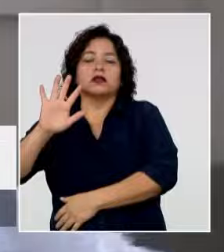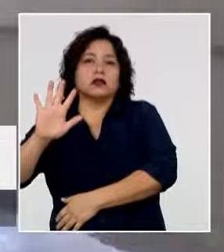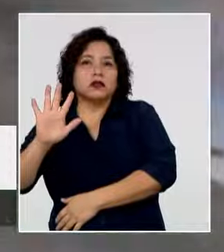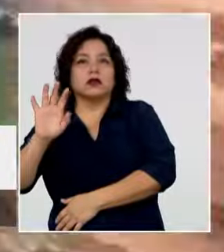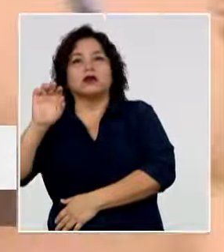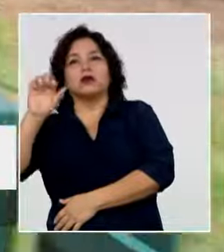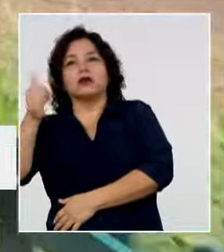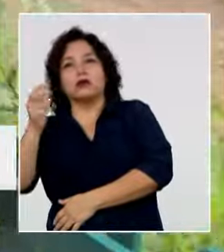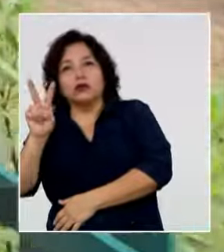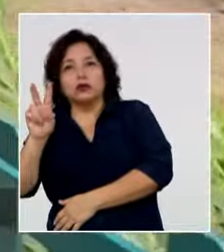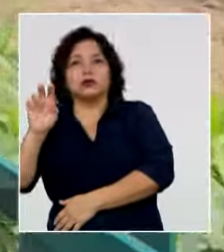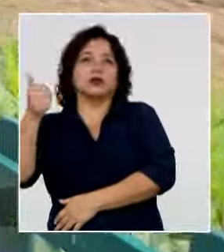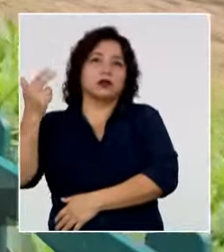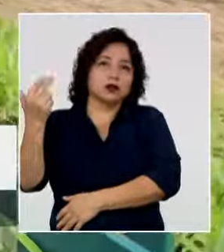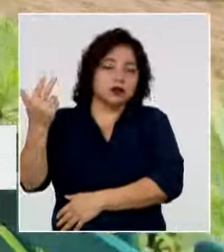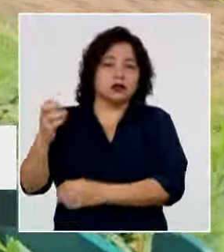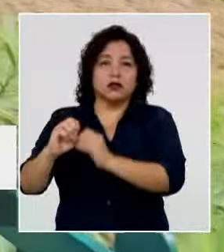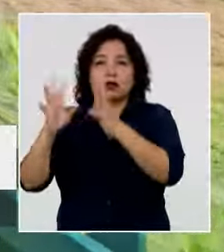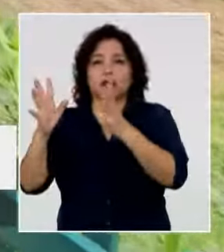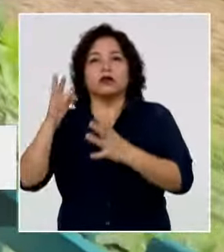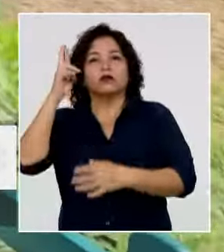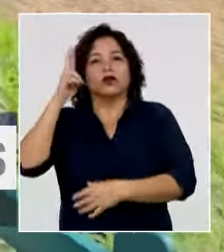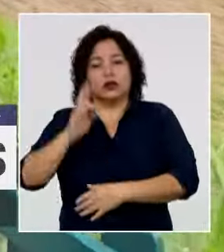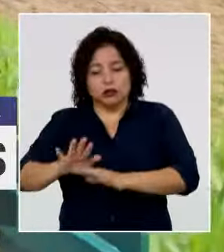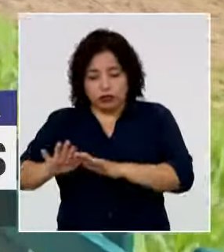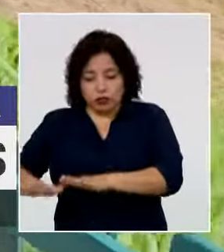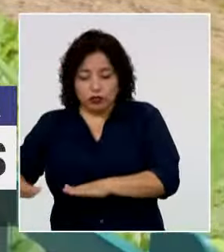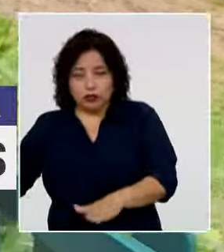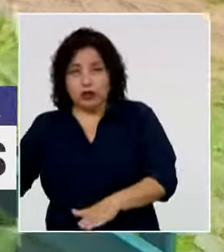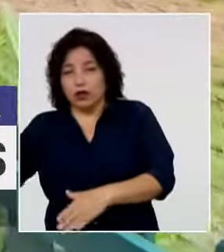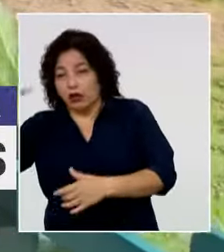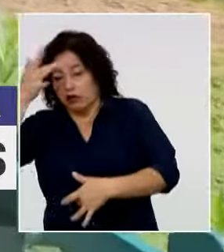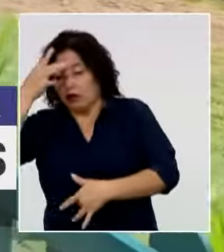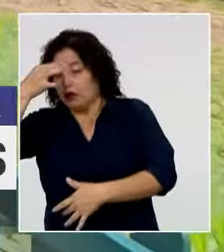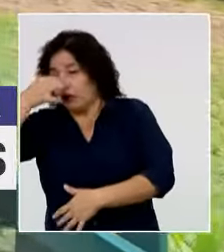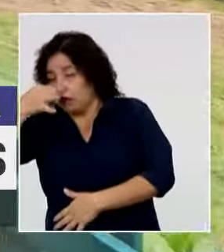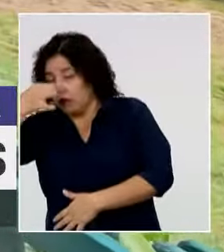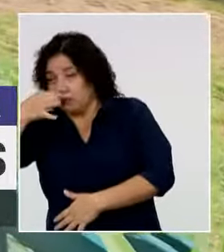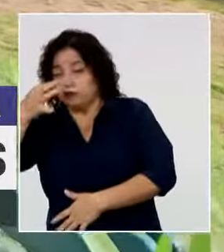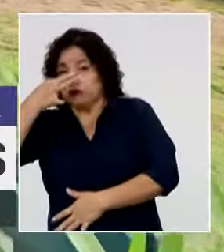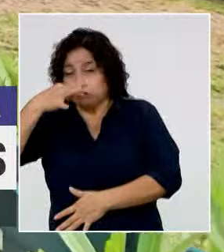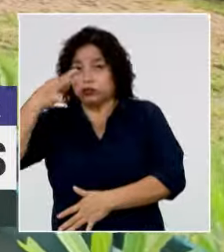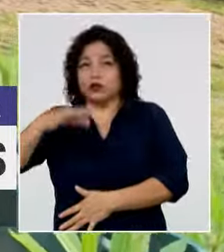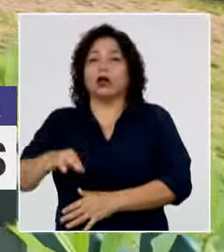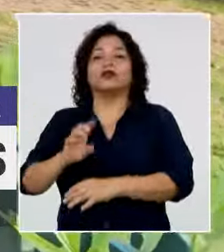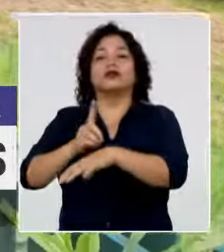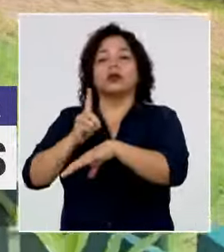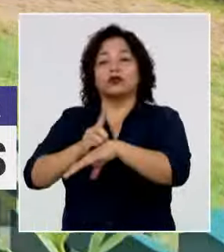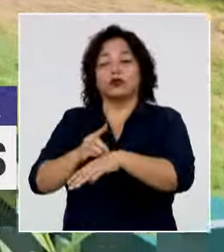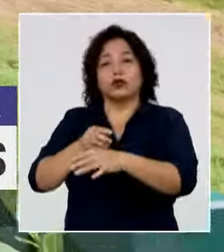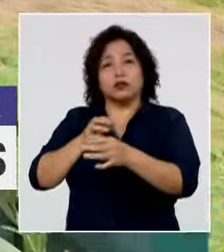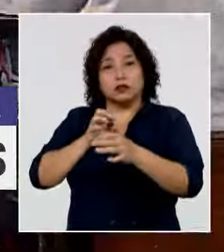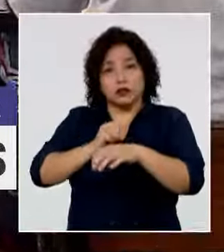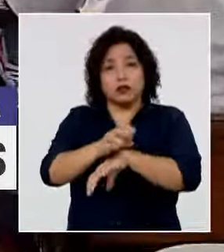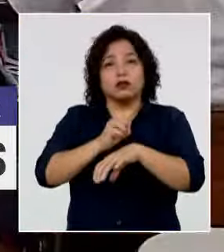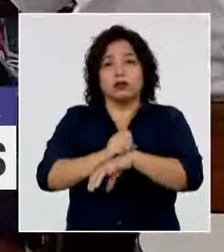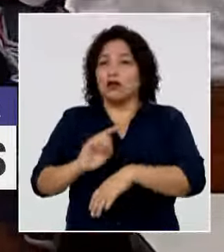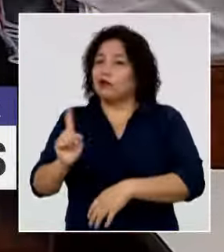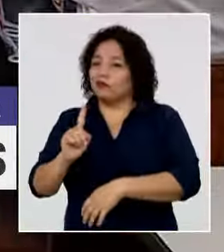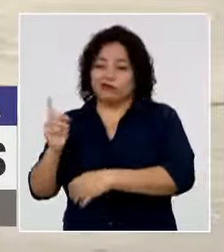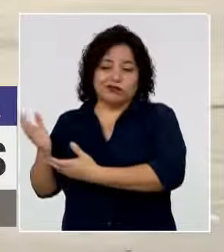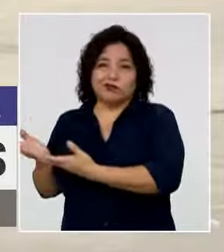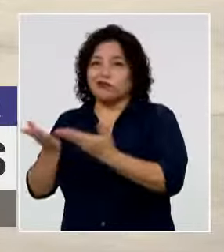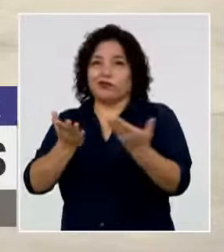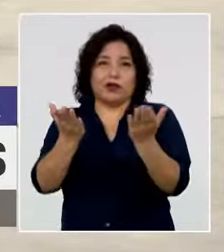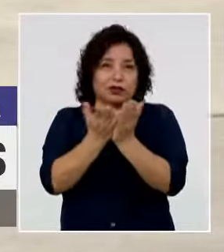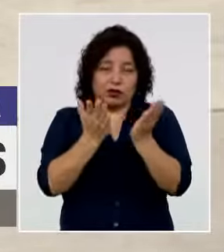13 días. Es por ello que mientras un menor presente síntomas de gripe o resfrío, los expertos recomiendan que es mejor no llevarlos al colegio,